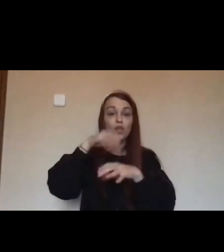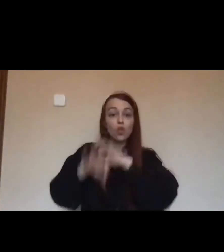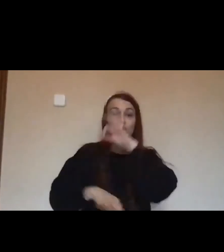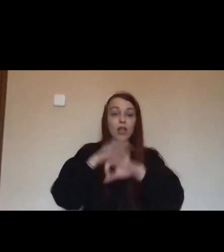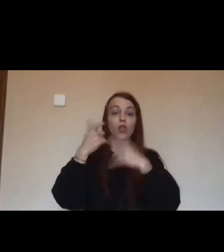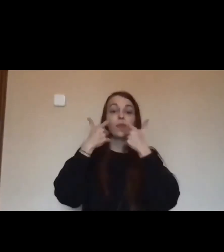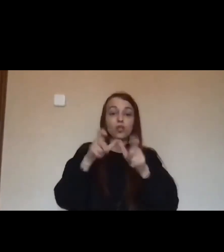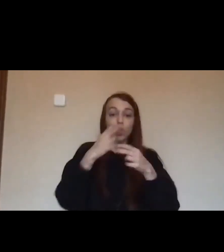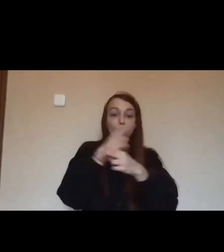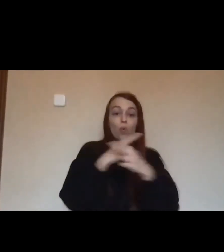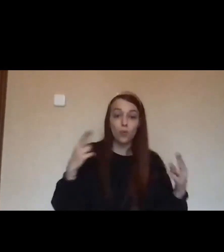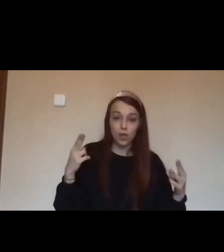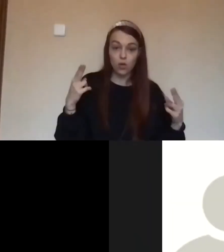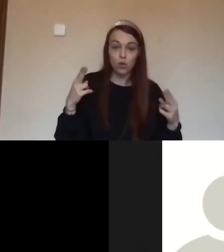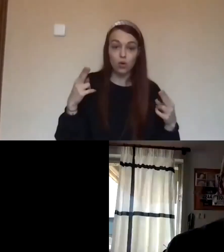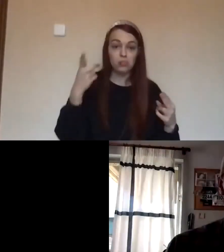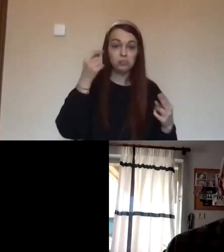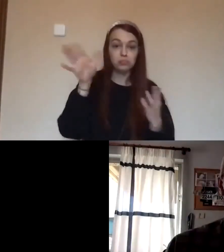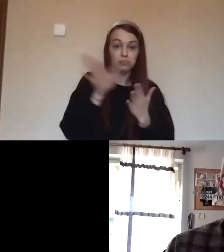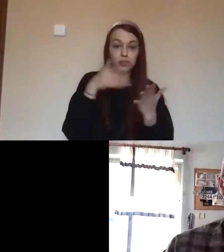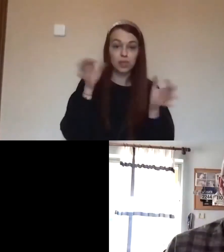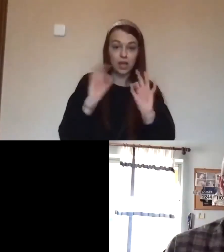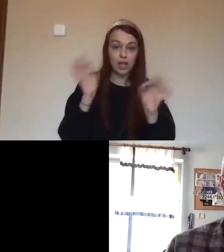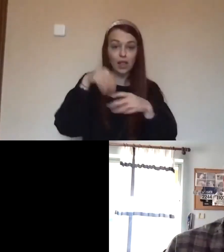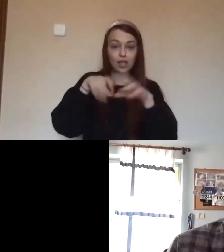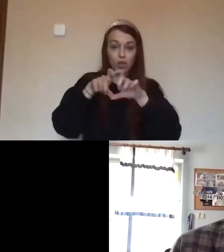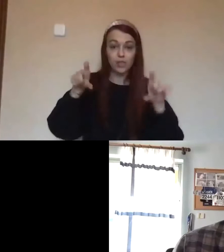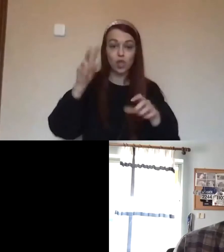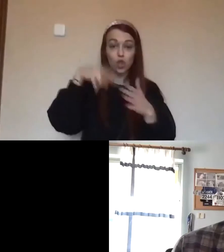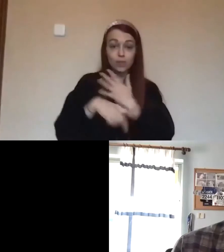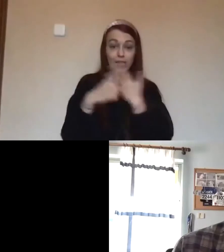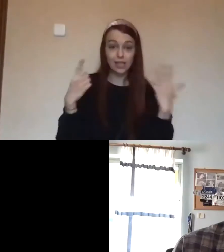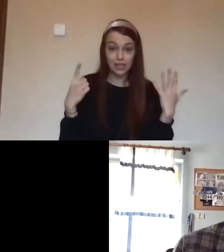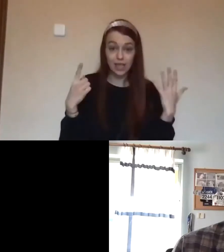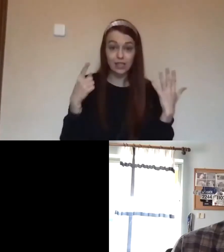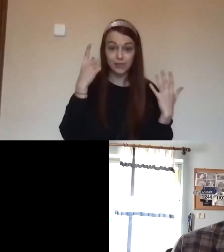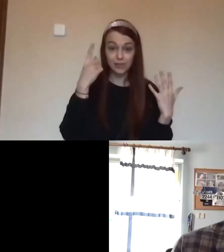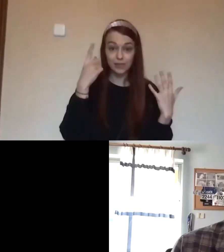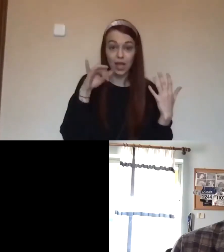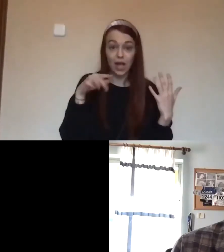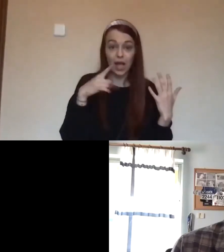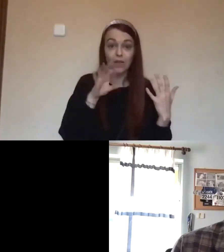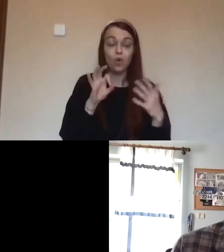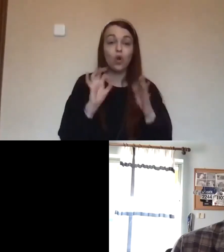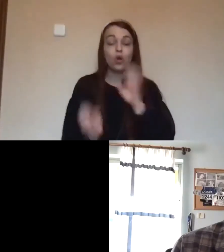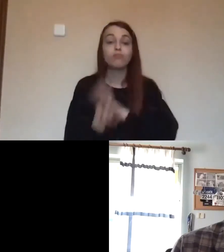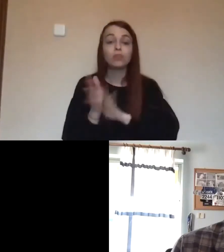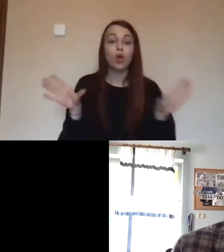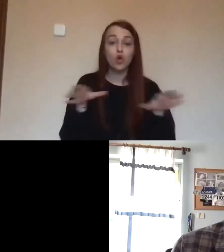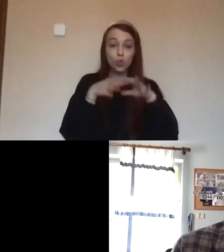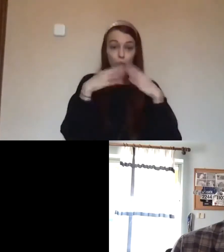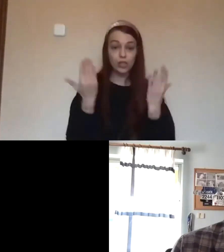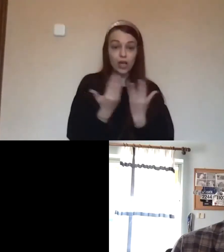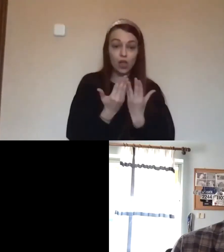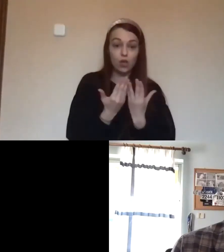sector público sin ánimo de lucro y en empresa. En 2016 creó un grupo internacional que incluía